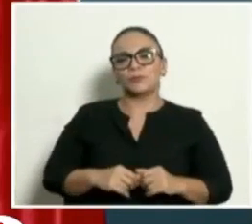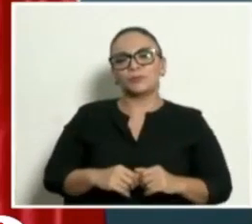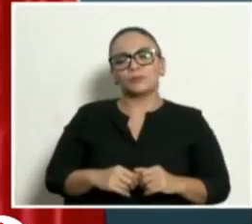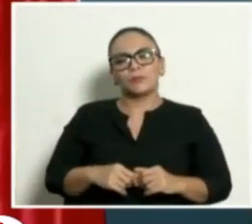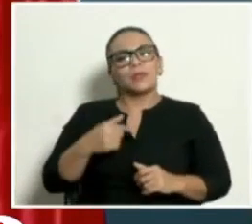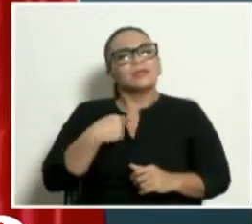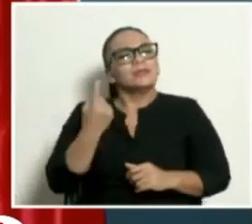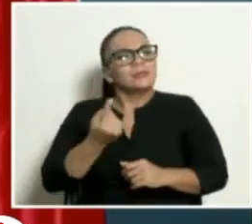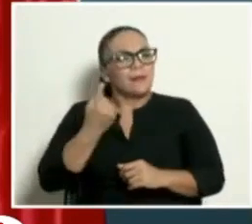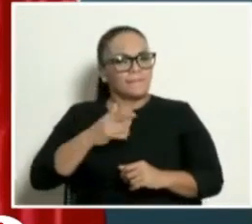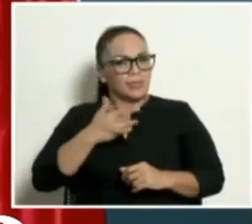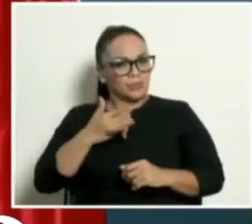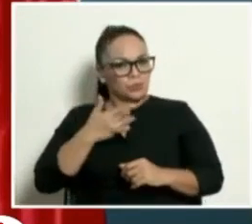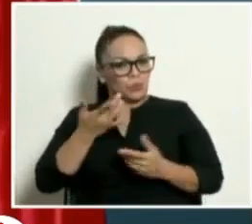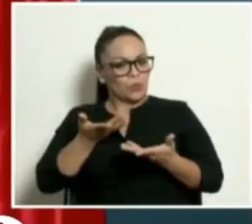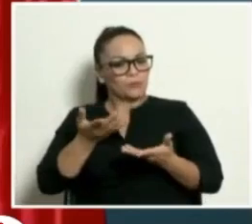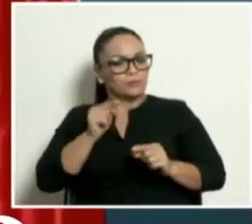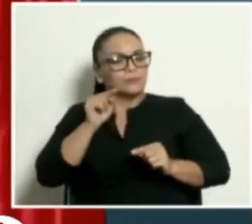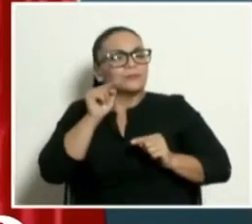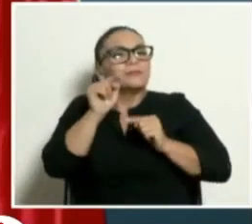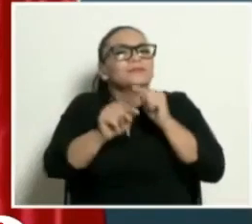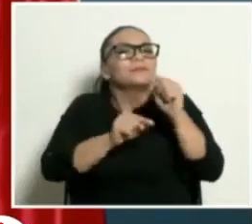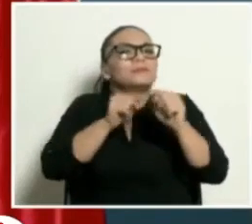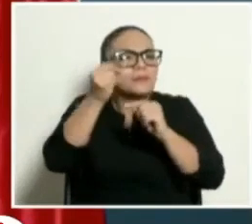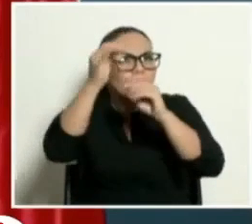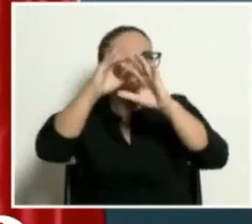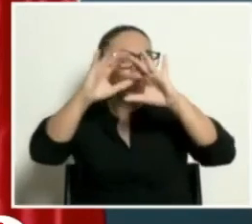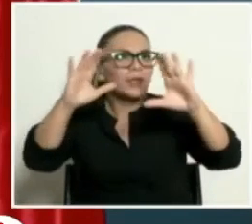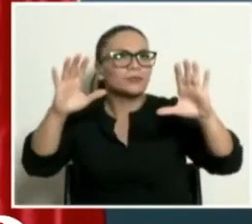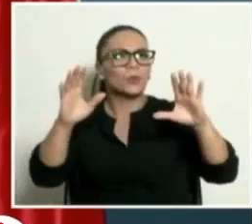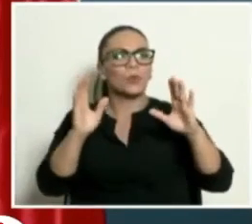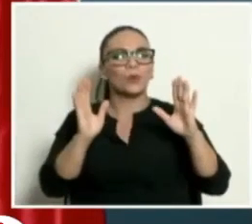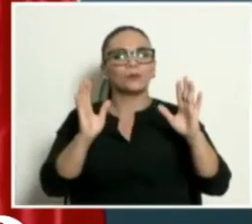siempre he criticado a las ideologías como etiquetas